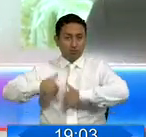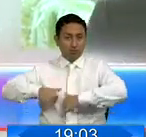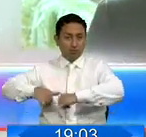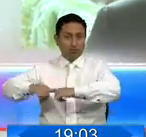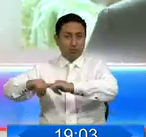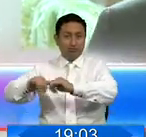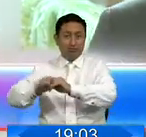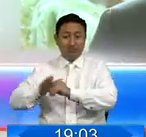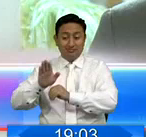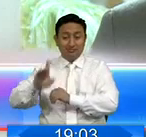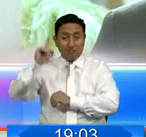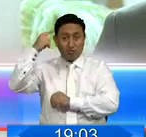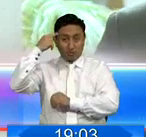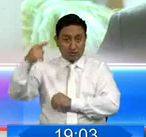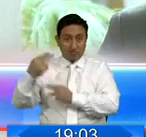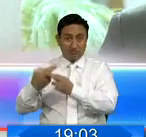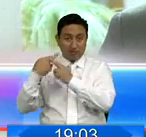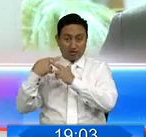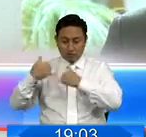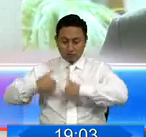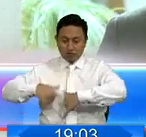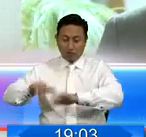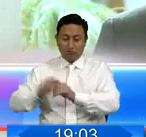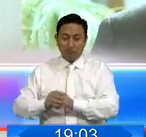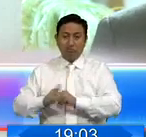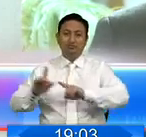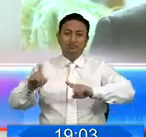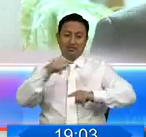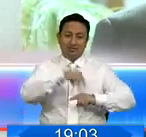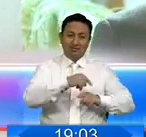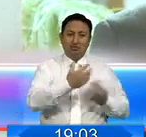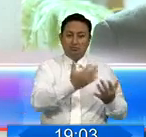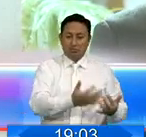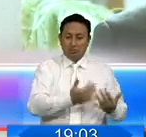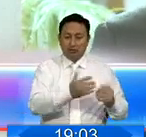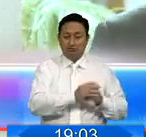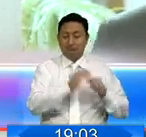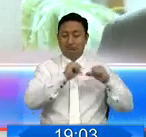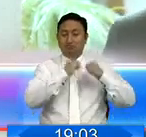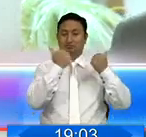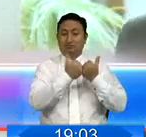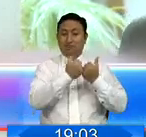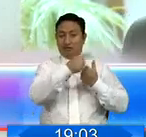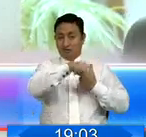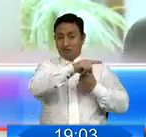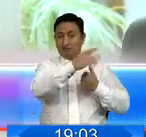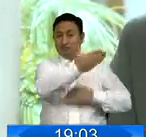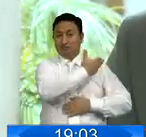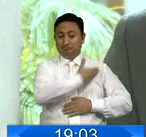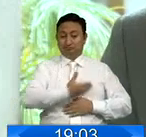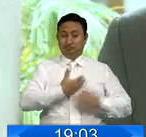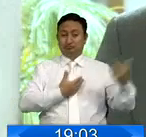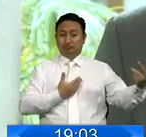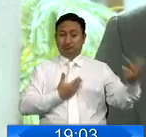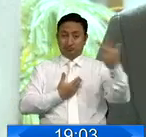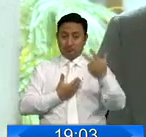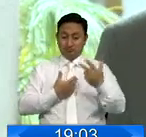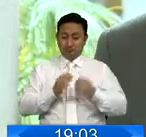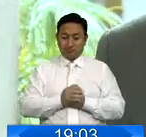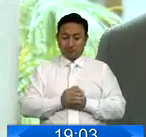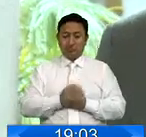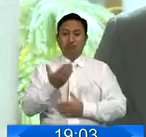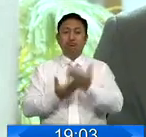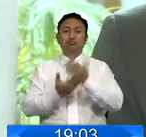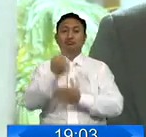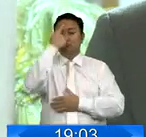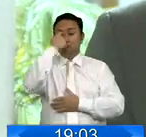le corresponde al gobierno nacional. Y mientras se tomen las decisiones del caso, tanto la Asamblea con la renuncia como el presidente con la terna, no podemos hablar ni de